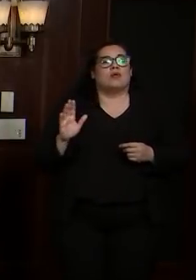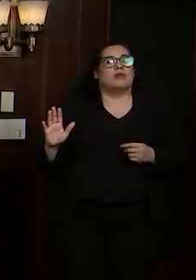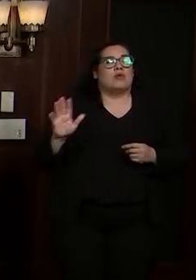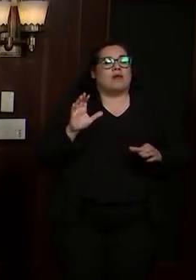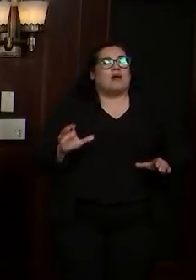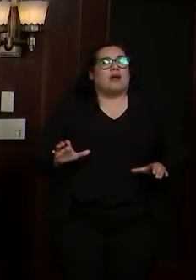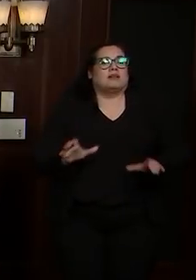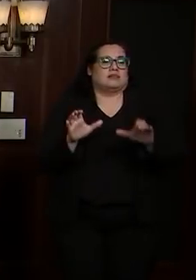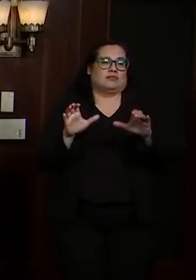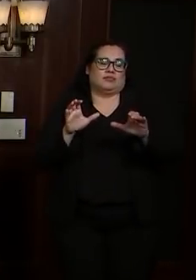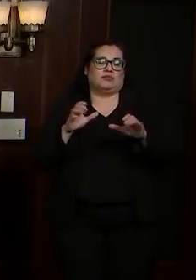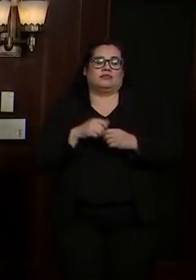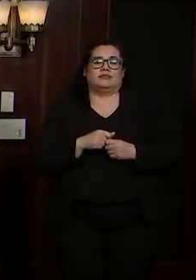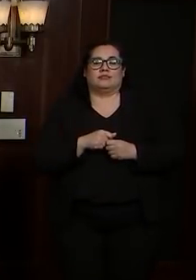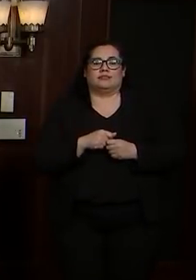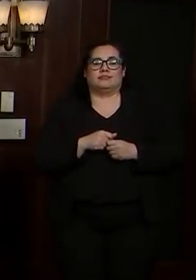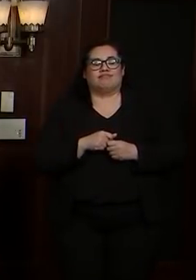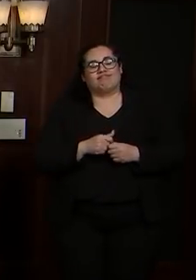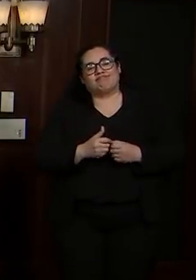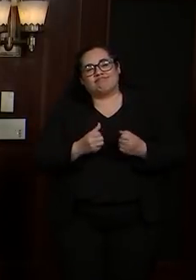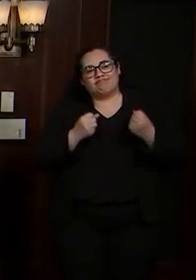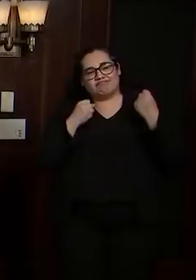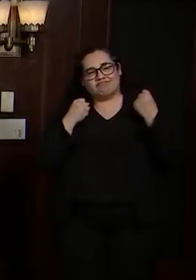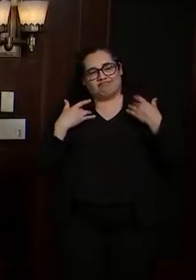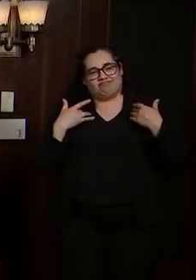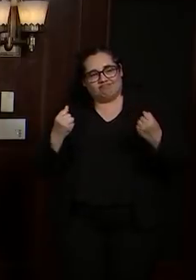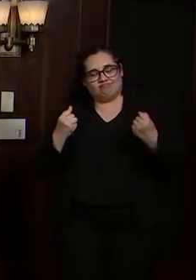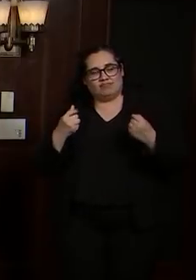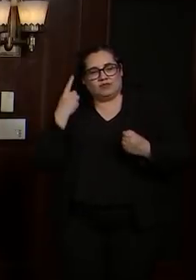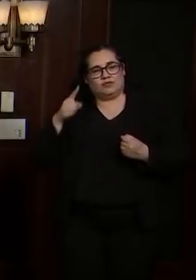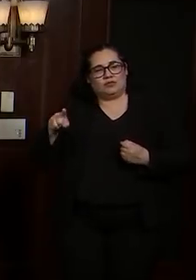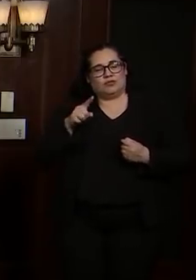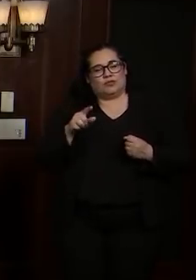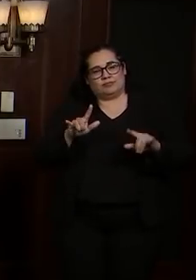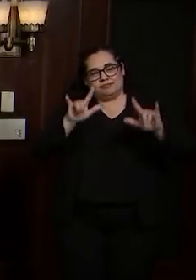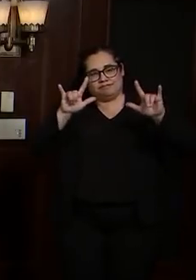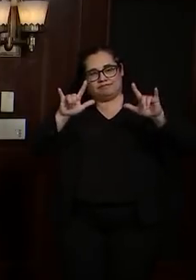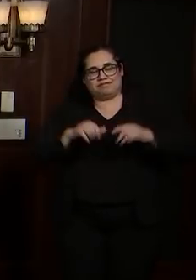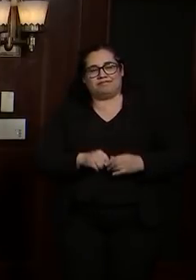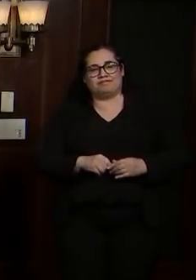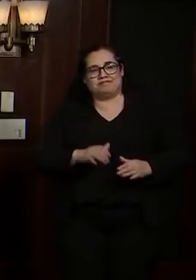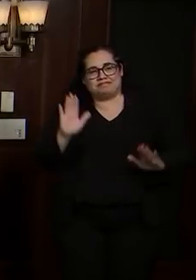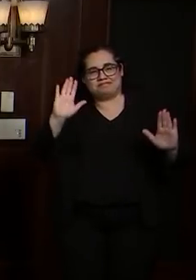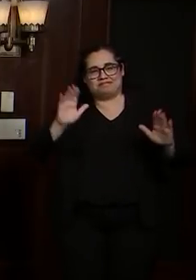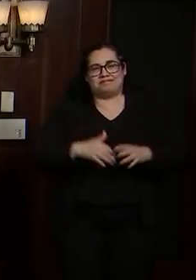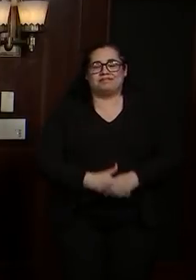sus acciones y mucha fortaleza, mucha fuerza y amor. Adiós.